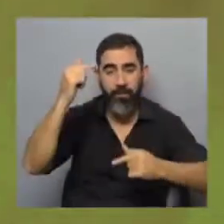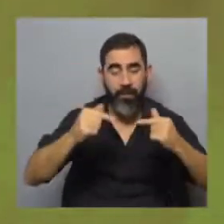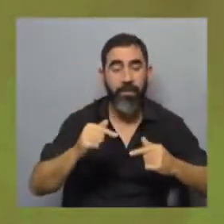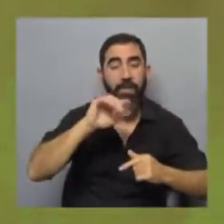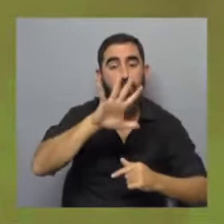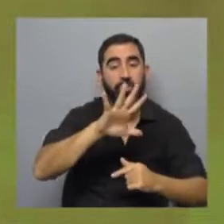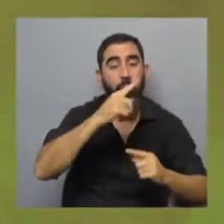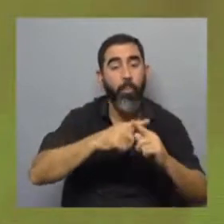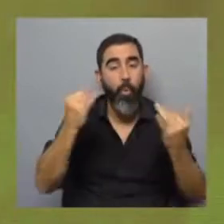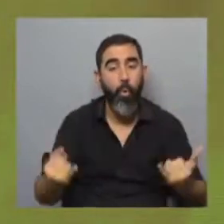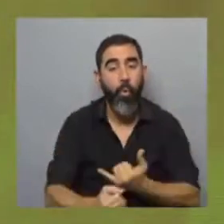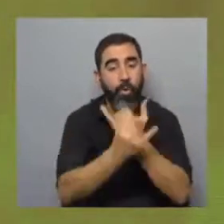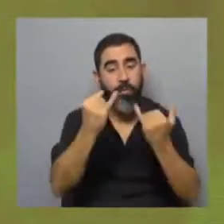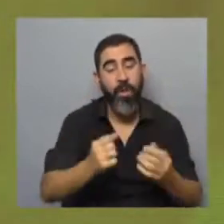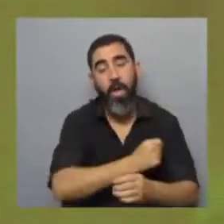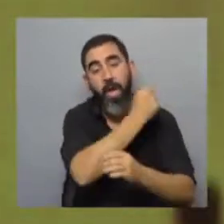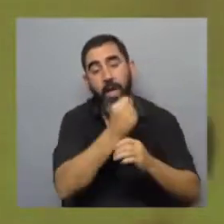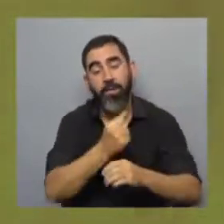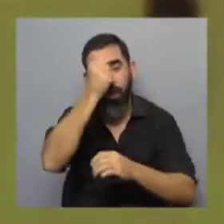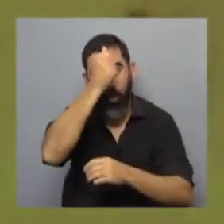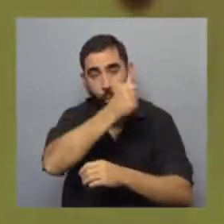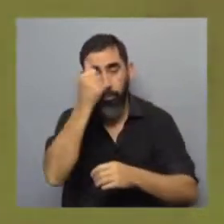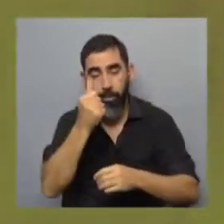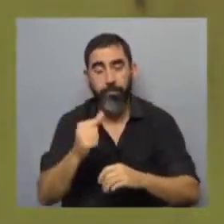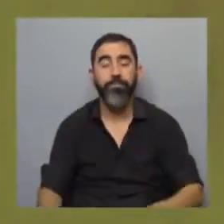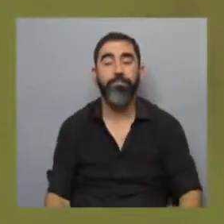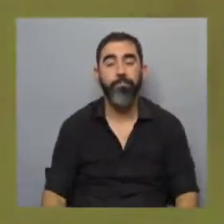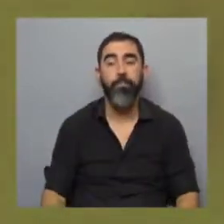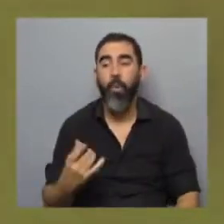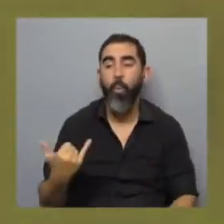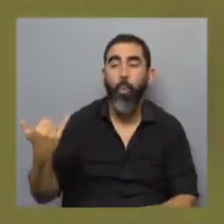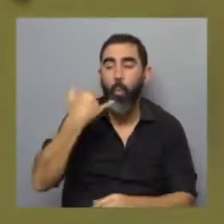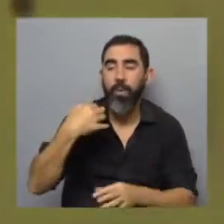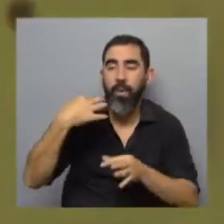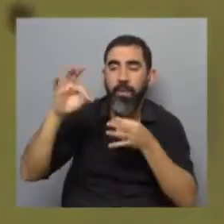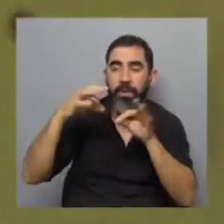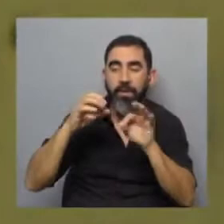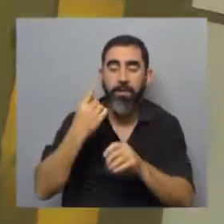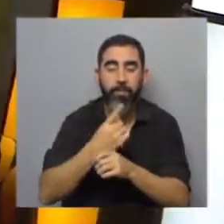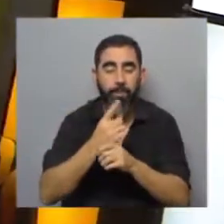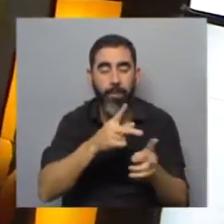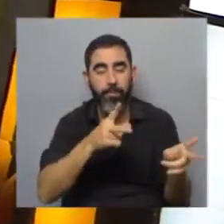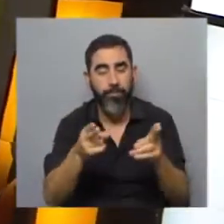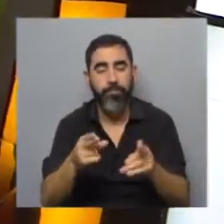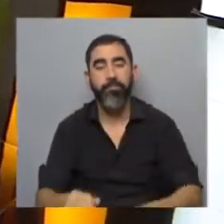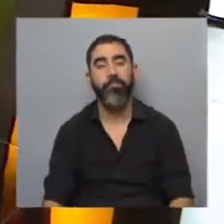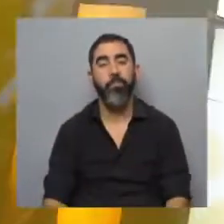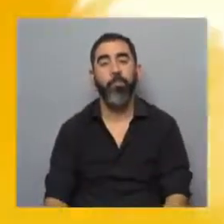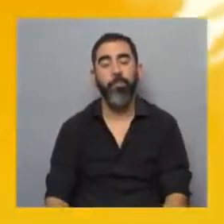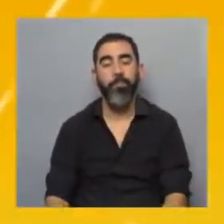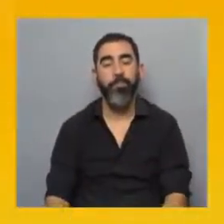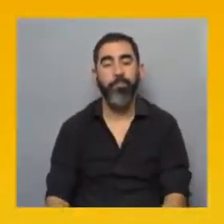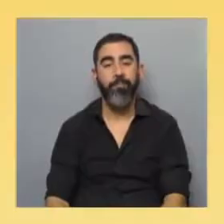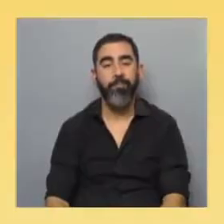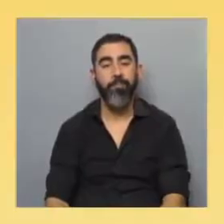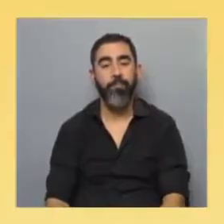5 funciones por día de aquí al próximo domingo. Así que bueno, nos cuenta él todos los detalles en esta primera parte.